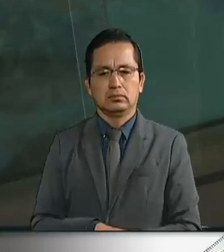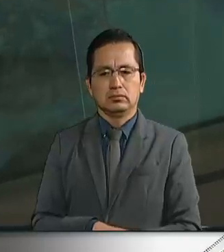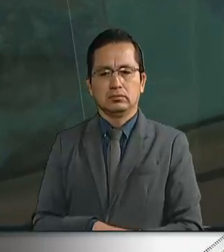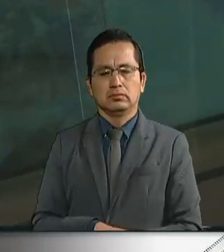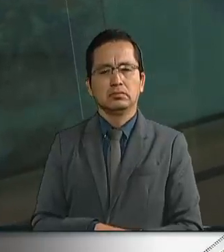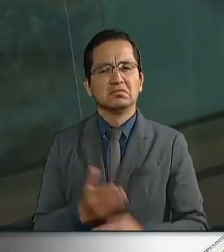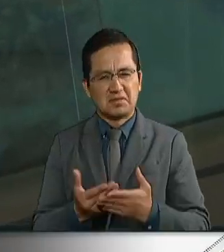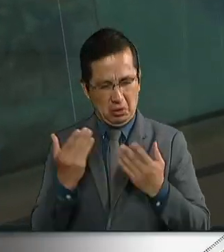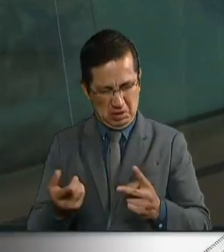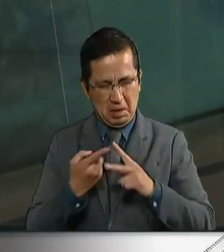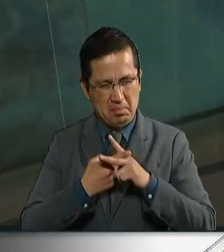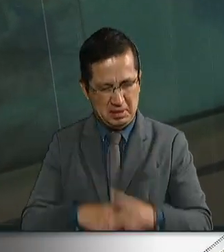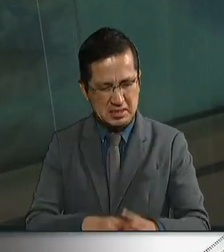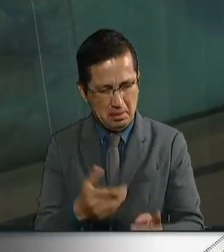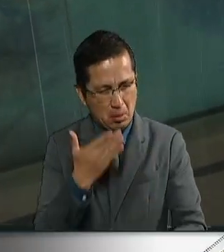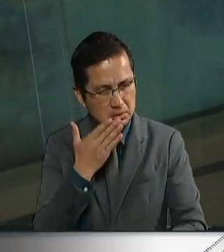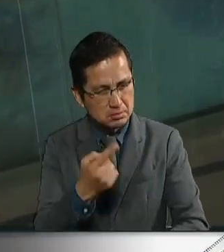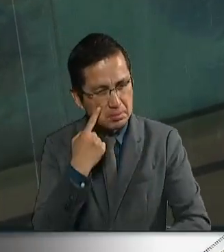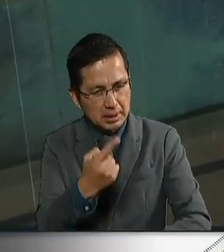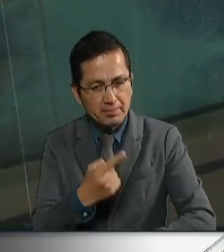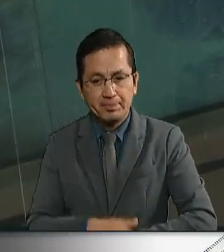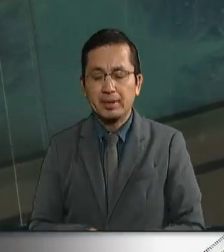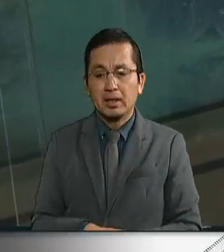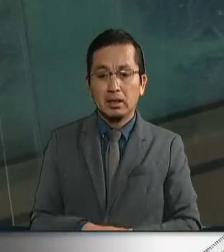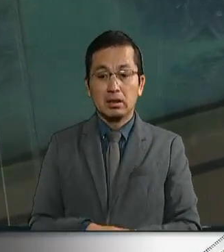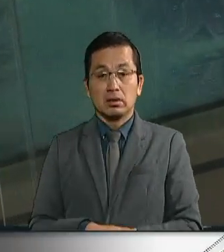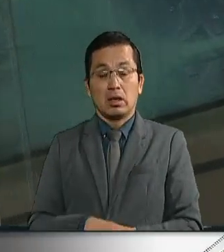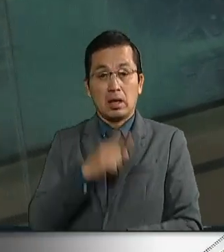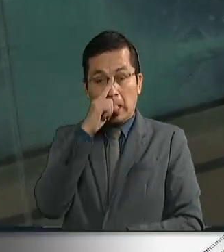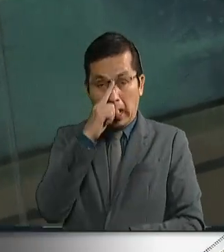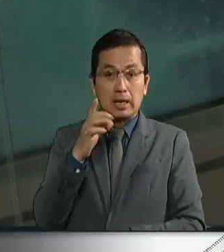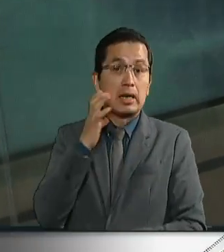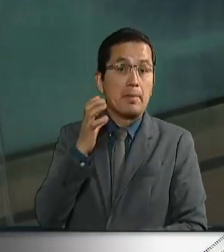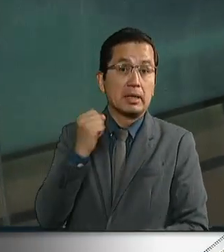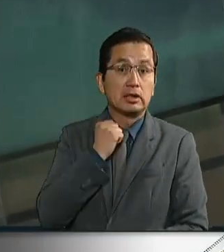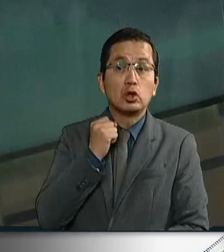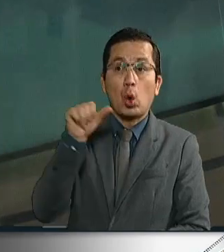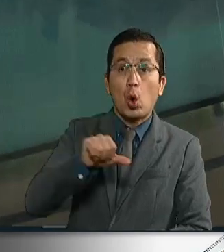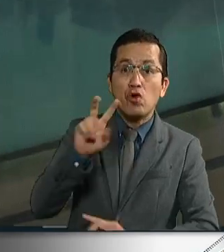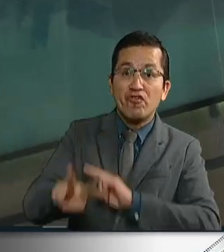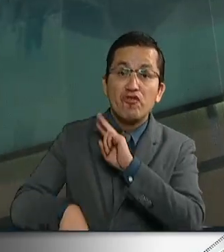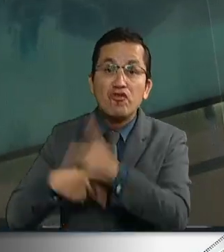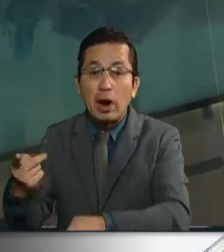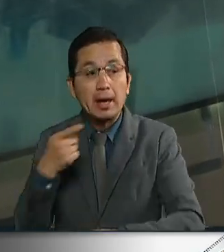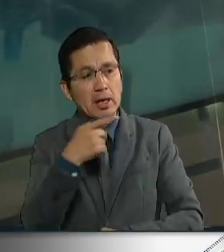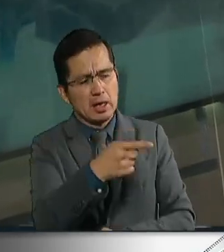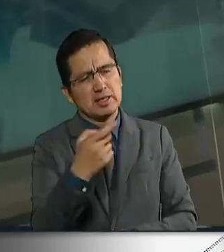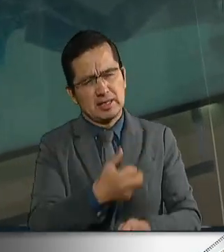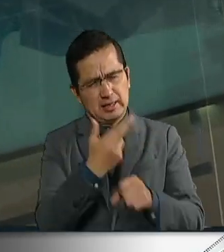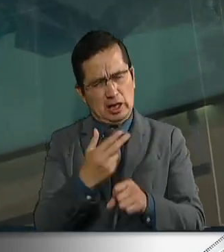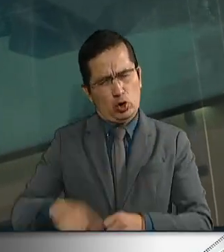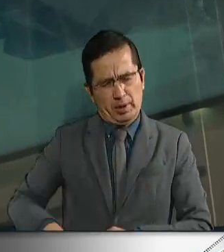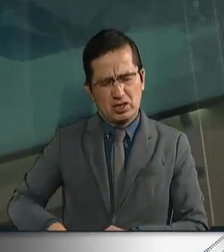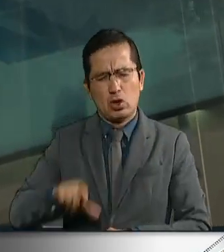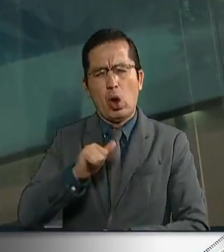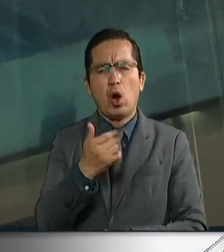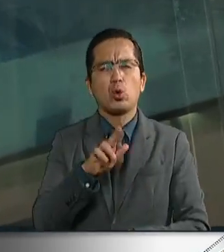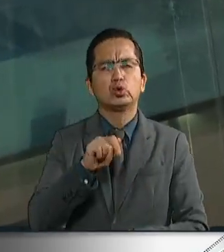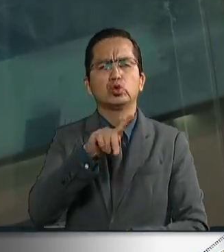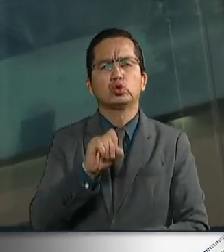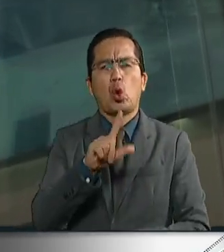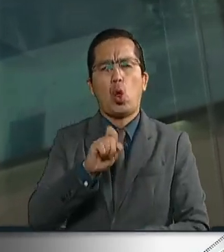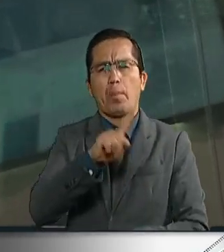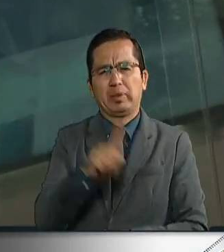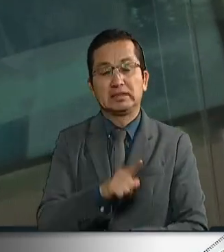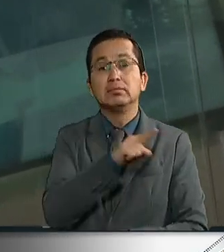Y vamos a empezar con esto. Mire, el día de hoy acudió al Senado de la República el secretario de Gobernación, Adán Augusto López Hernández, quien fue recibido por